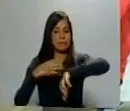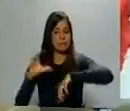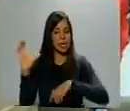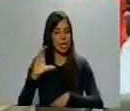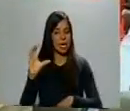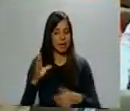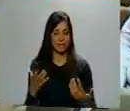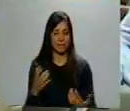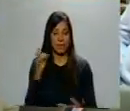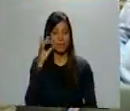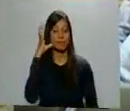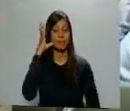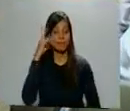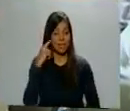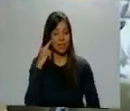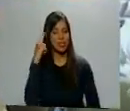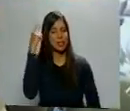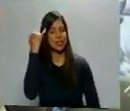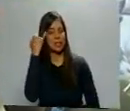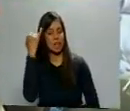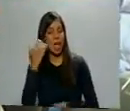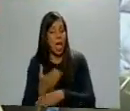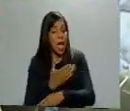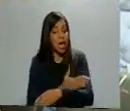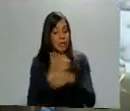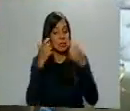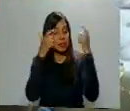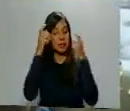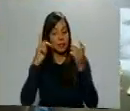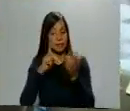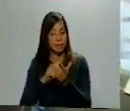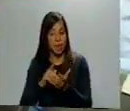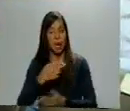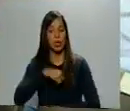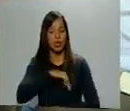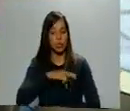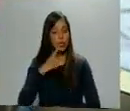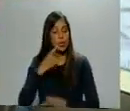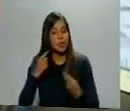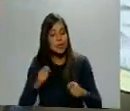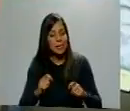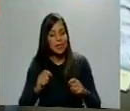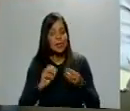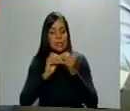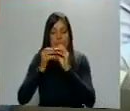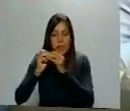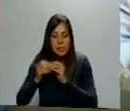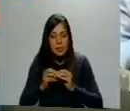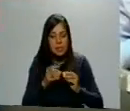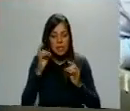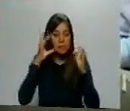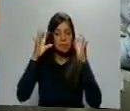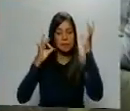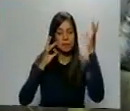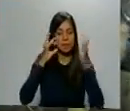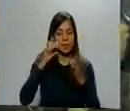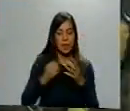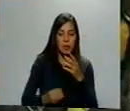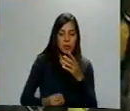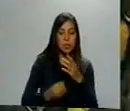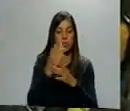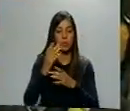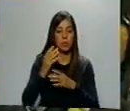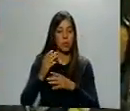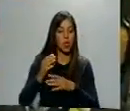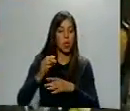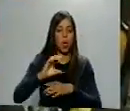solución. En un principio, antes de llegar la revolución, nosotros tratamos de solucionar el problema creando lo que se llamó el Consejo